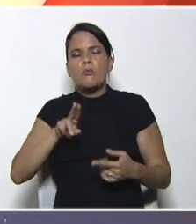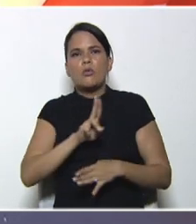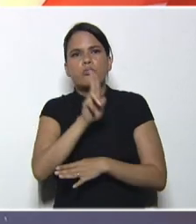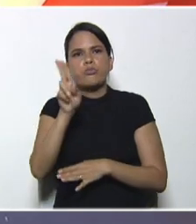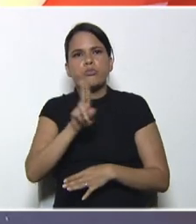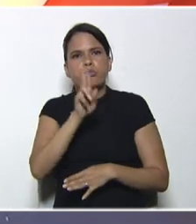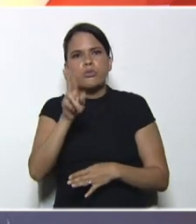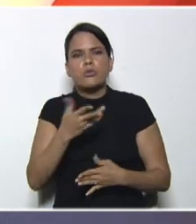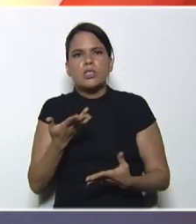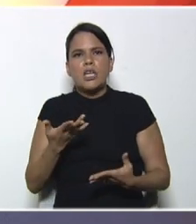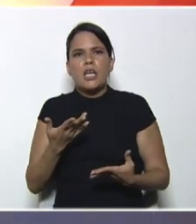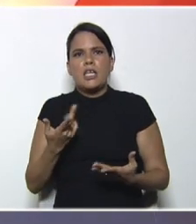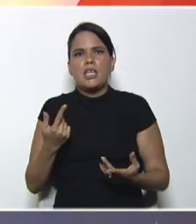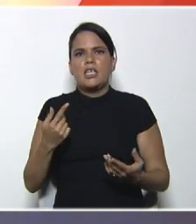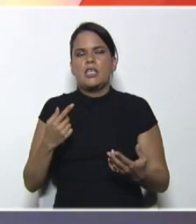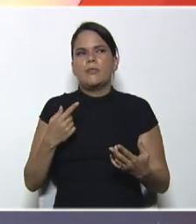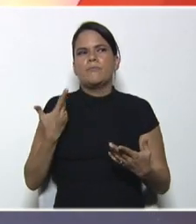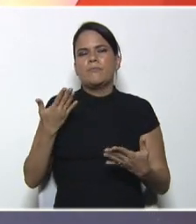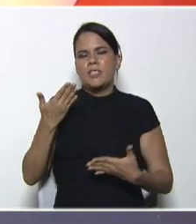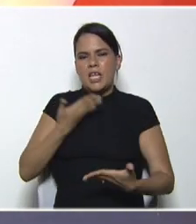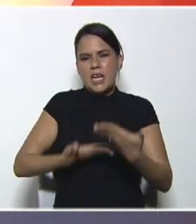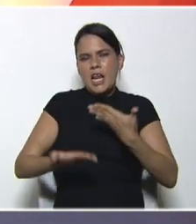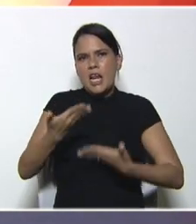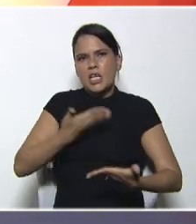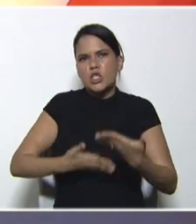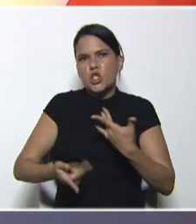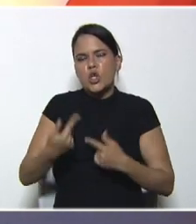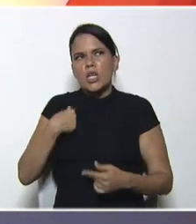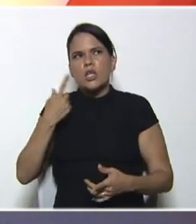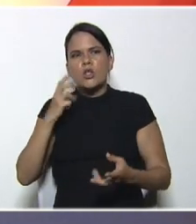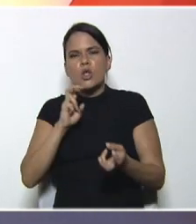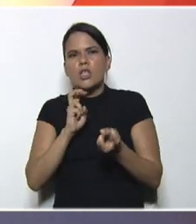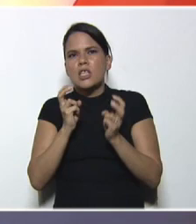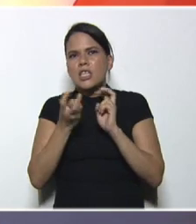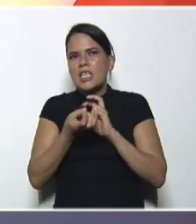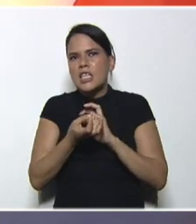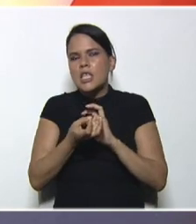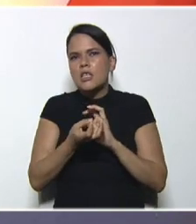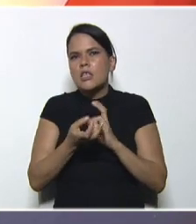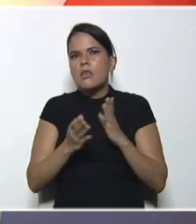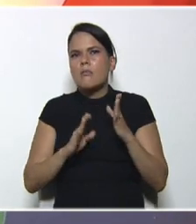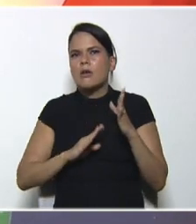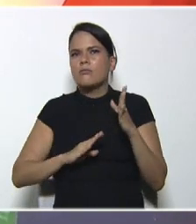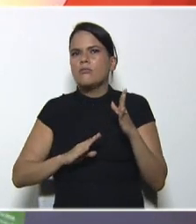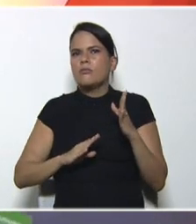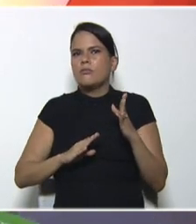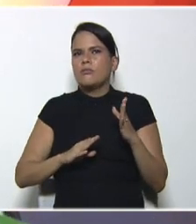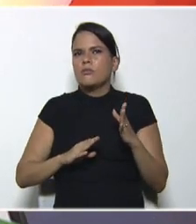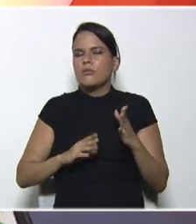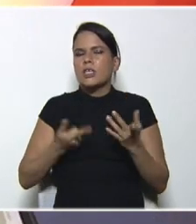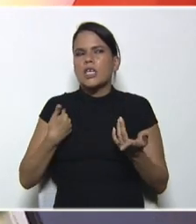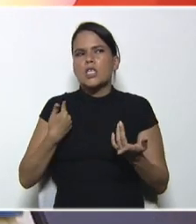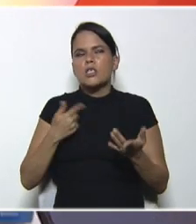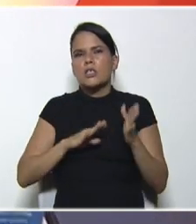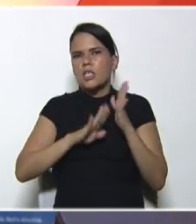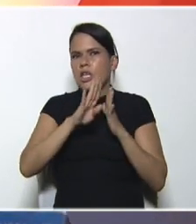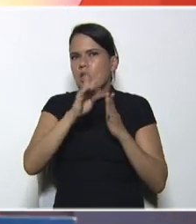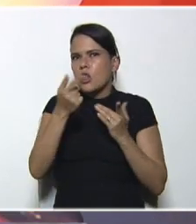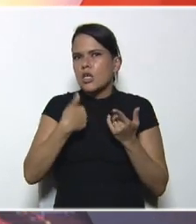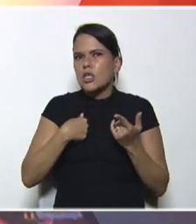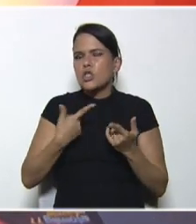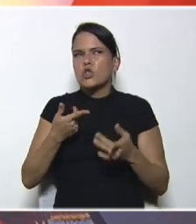y tienen relación con lo que es nuestro tema generador, que son los patrimonios naturales. Uno de esos términos